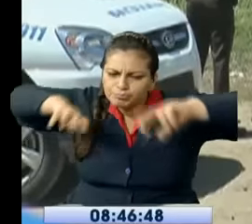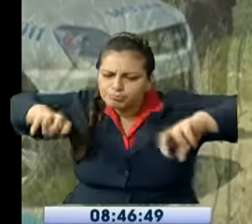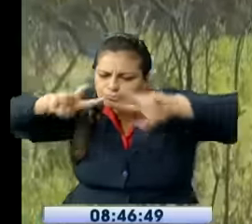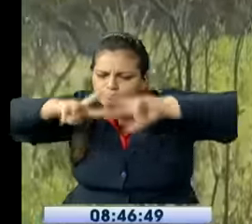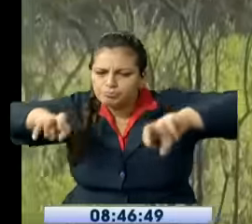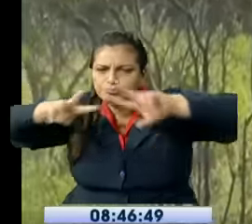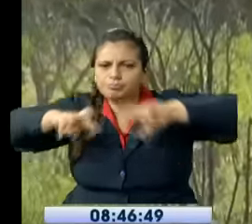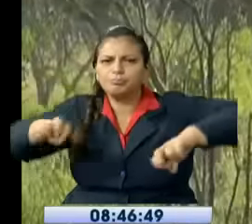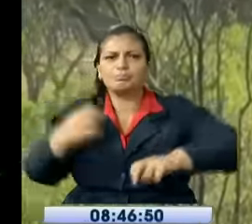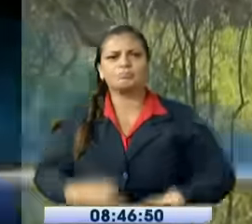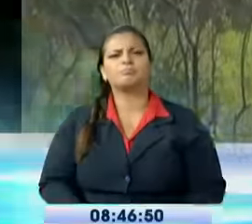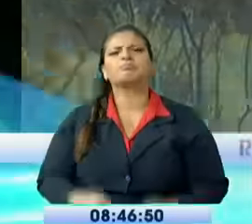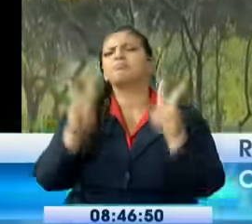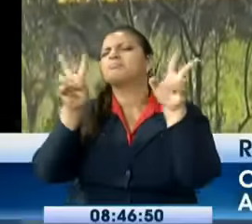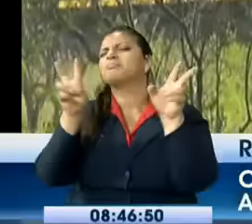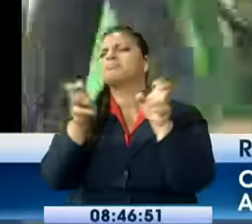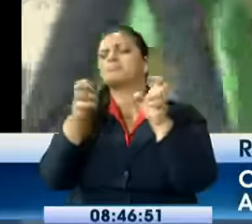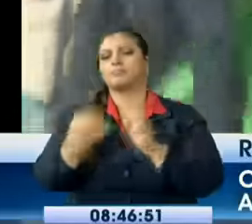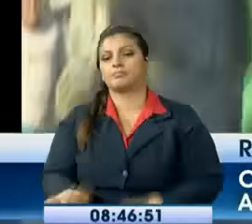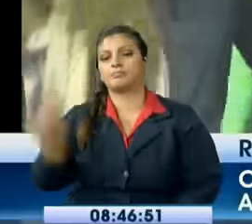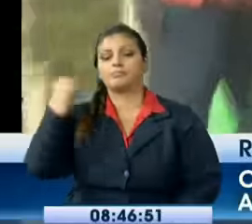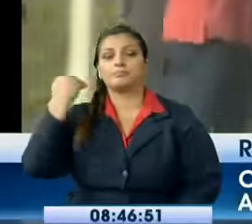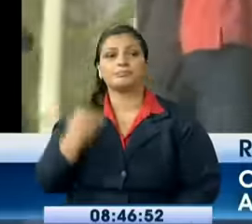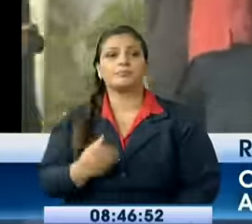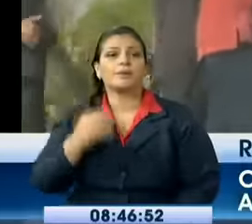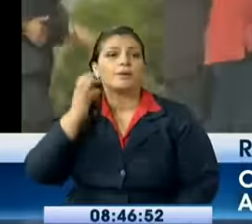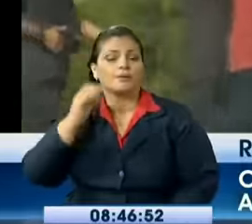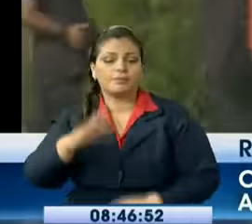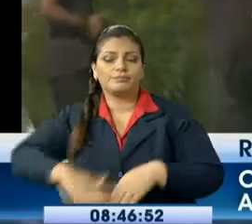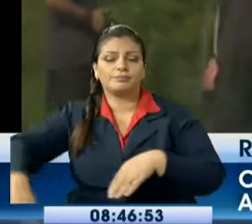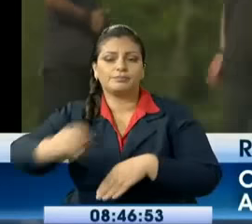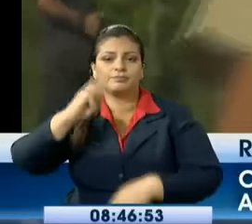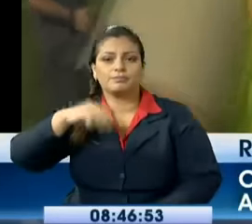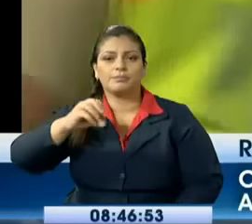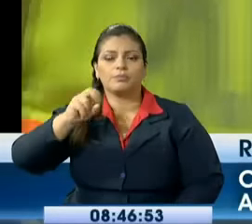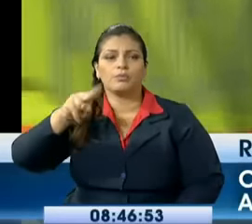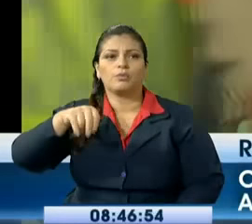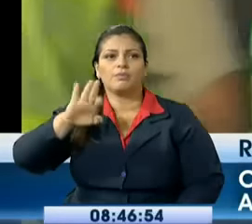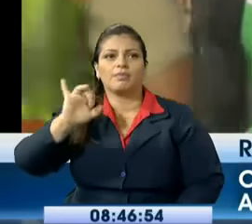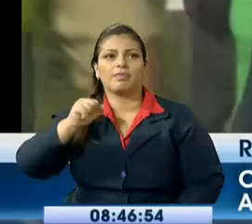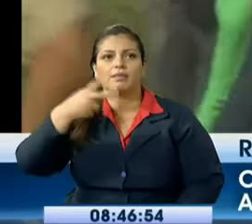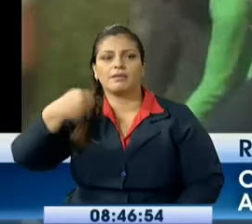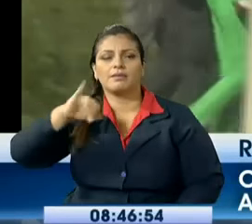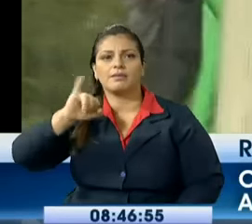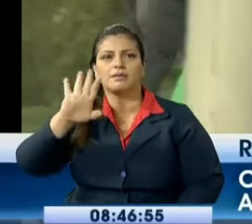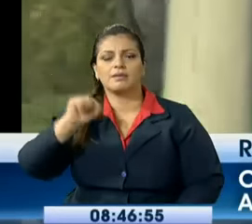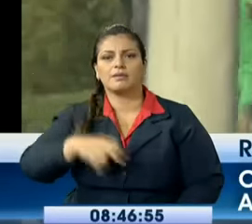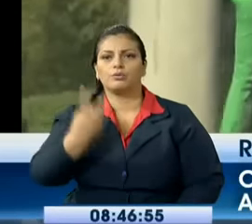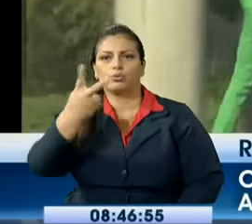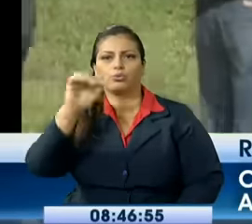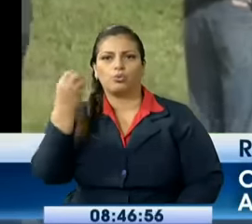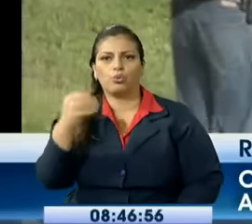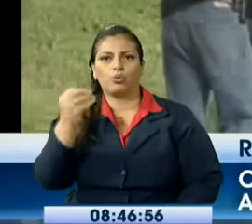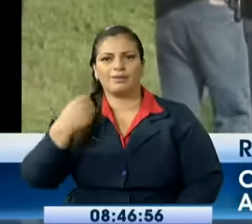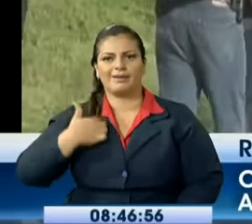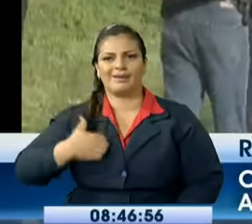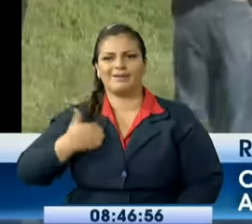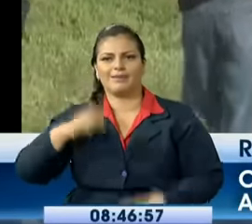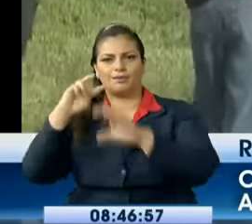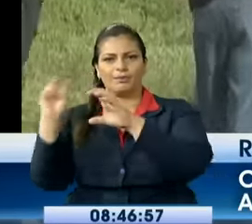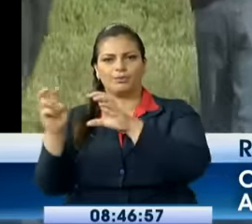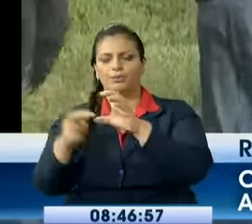argentinas asesinadas en la comuna Montañita. Elementos policiales, peritos y miembros de la fiscalía iban por cada lugar en las que estuvieron